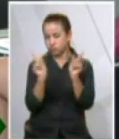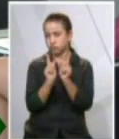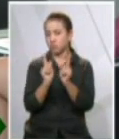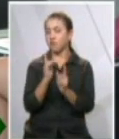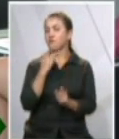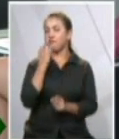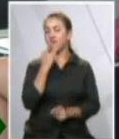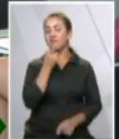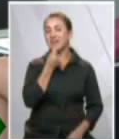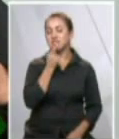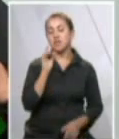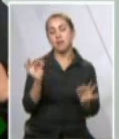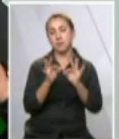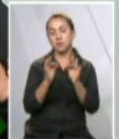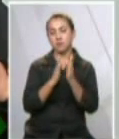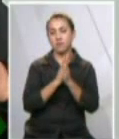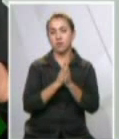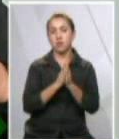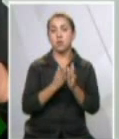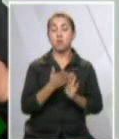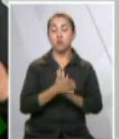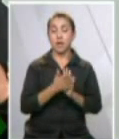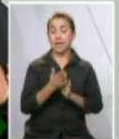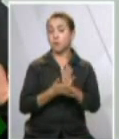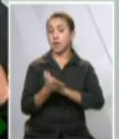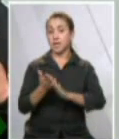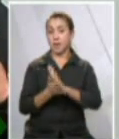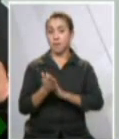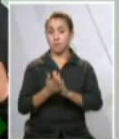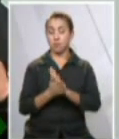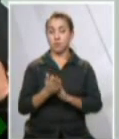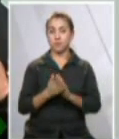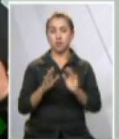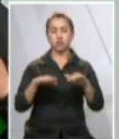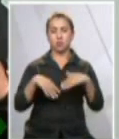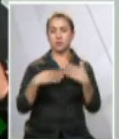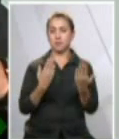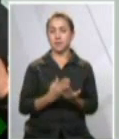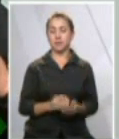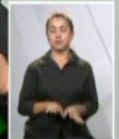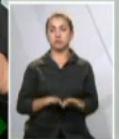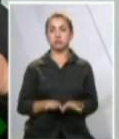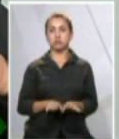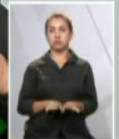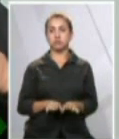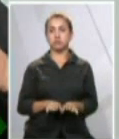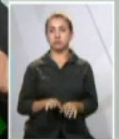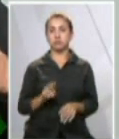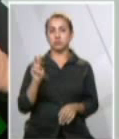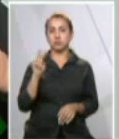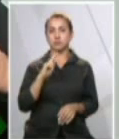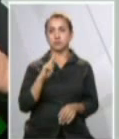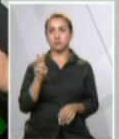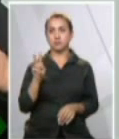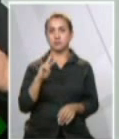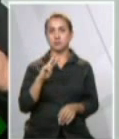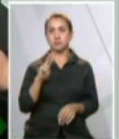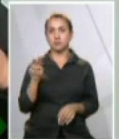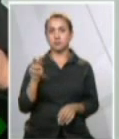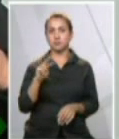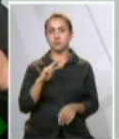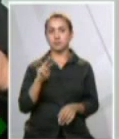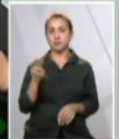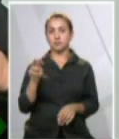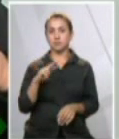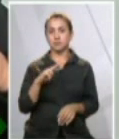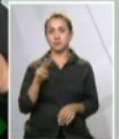fácil, más que en breve. Si una persona tiene una inmovilidad absoluta y solamente puede mover los ojos, entonces la única